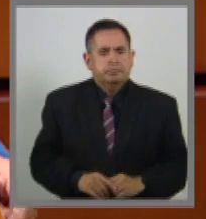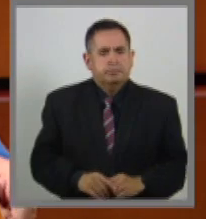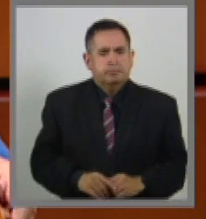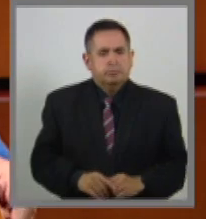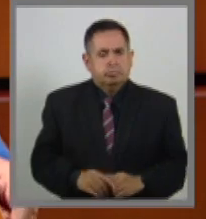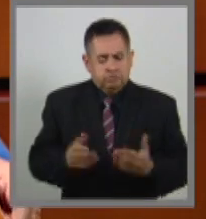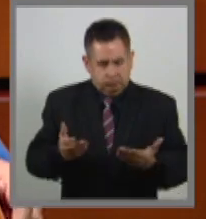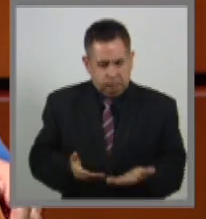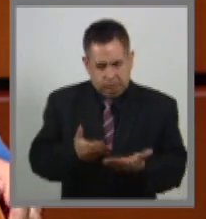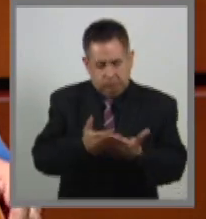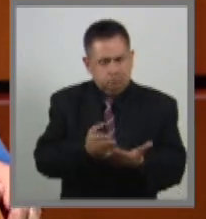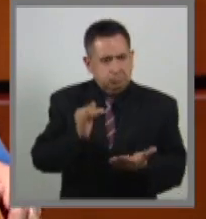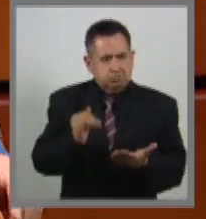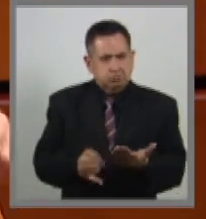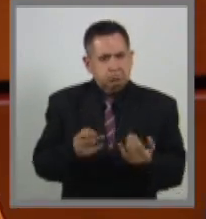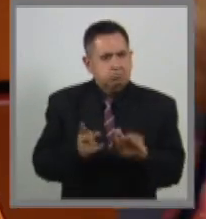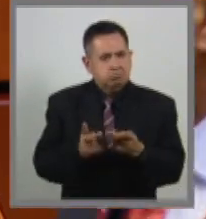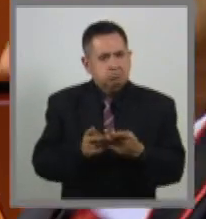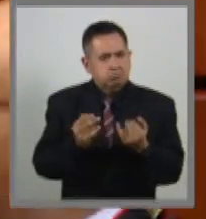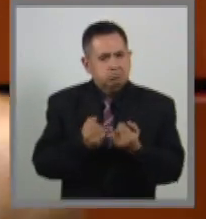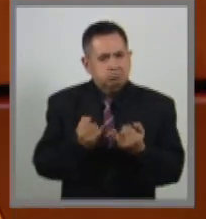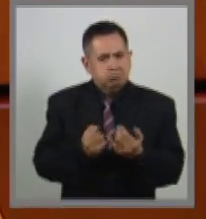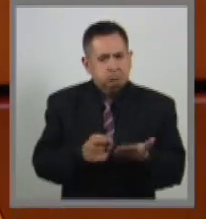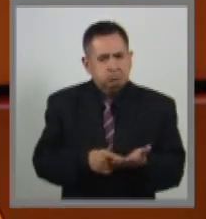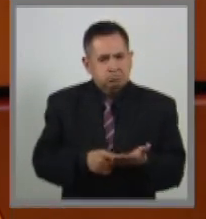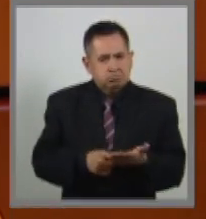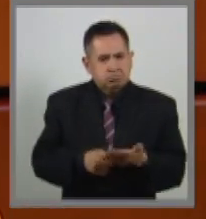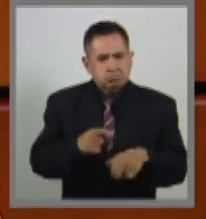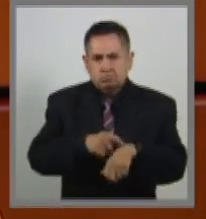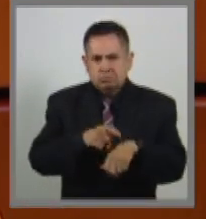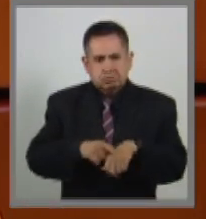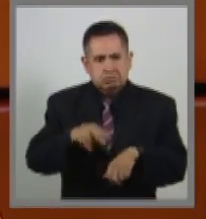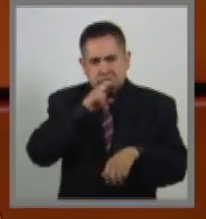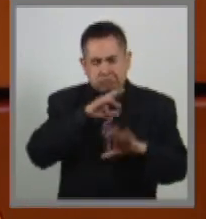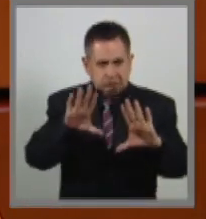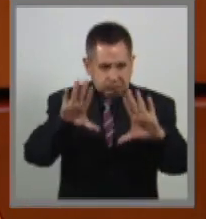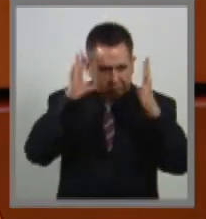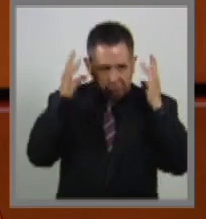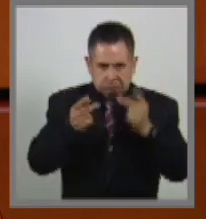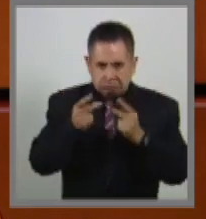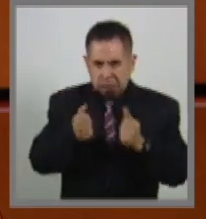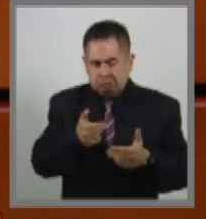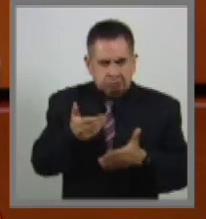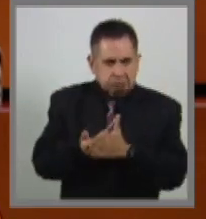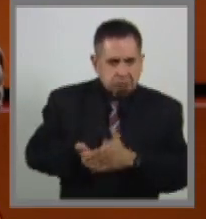presentan esta minuta en tiempo récord, en fast track,